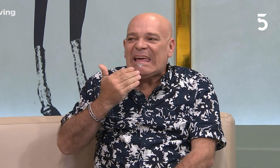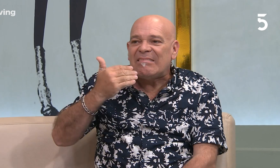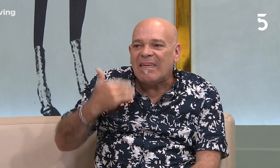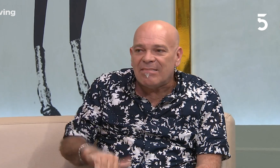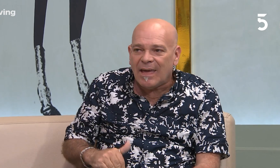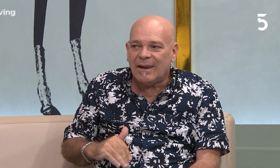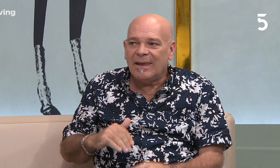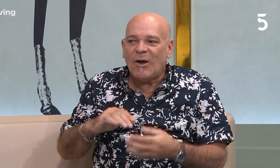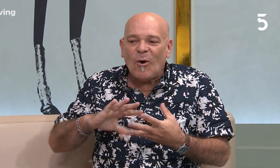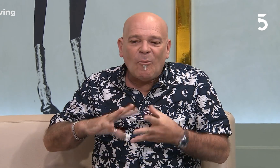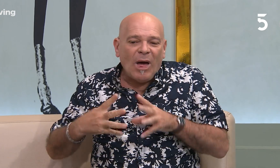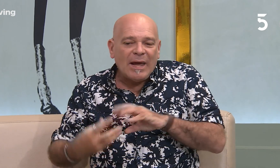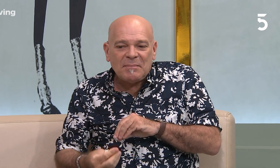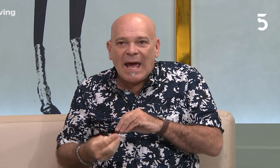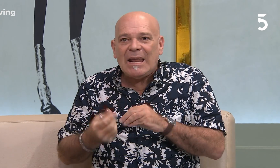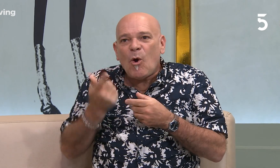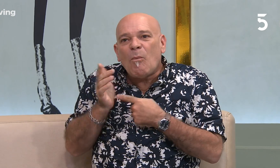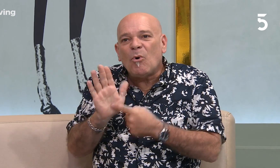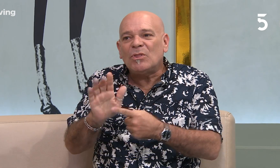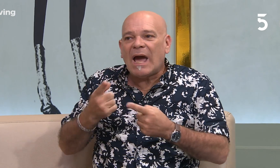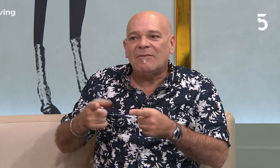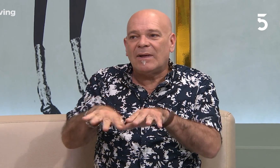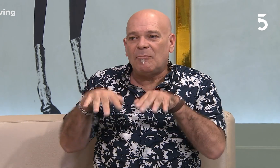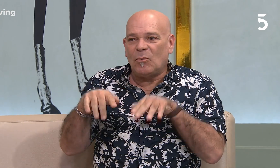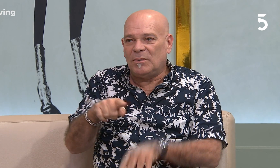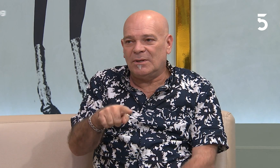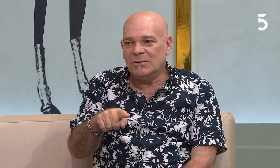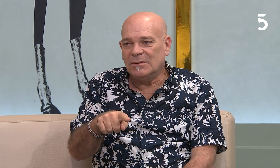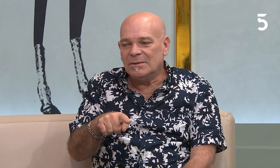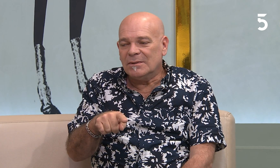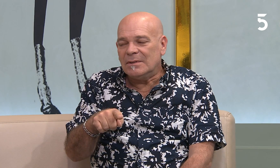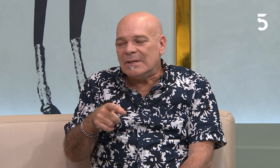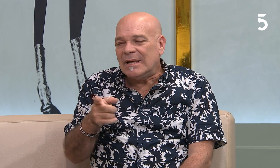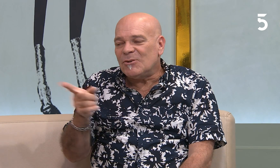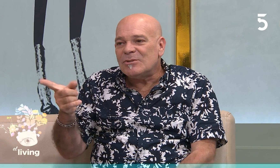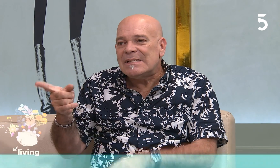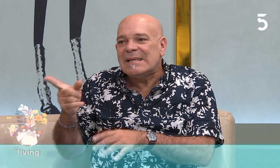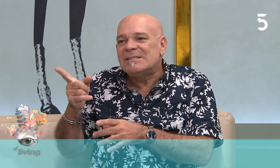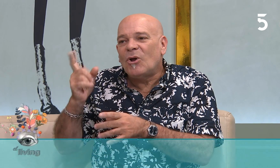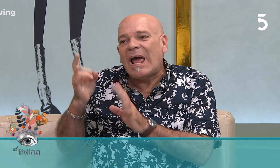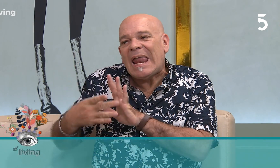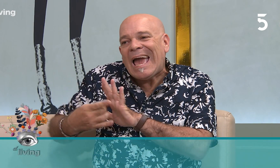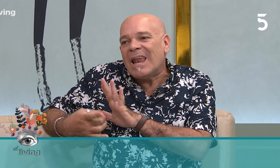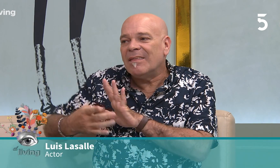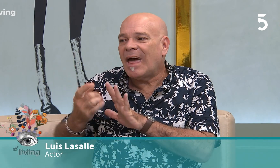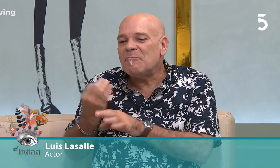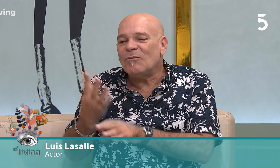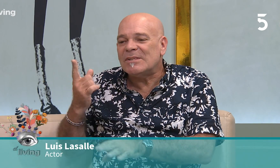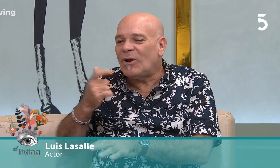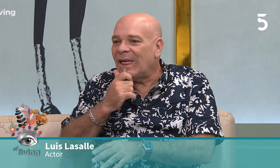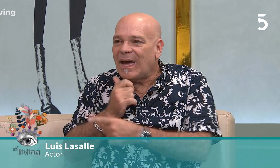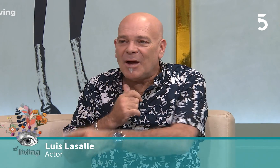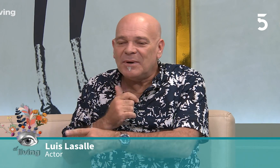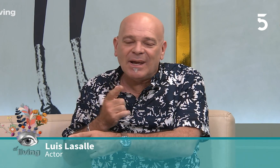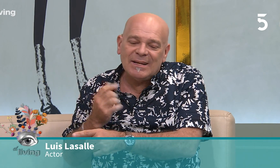actuación, ser actores, cómo entender, cómo mostrarnos, cómo adecuarnos mejor.